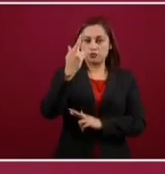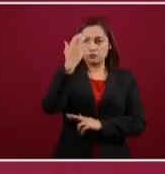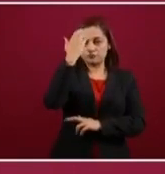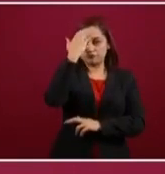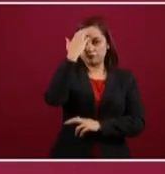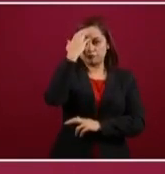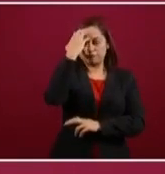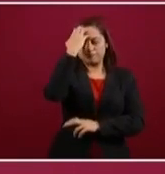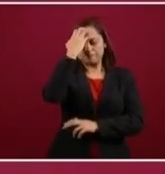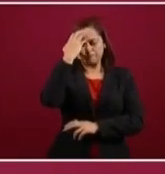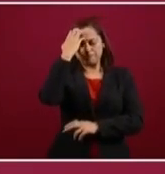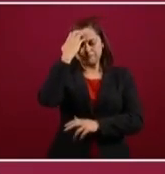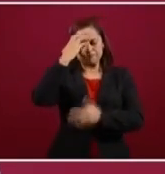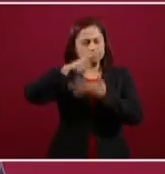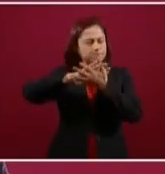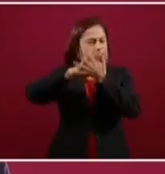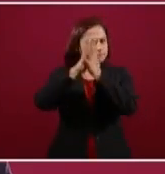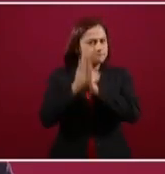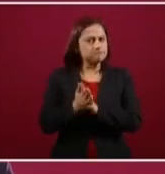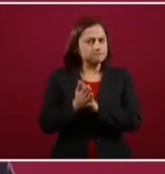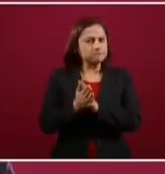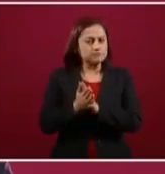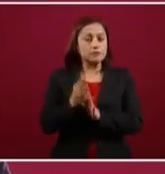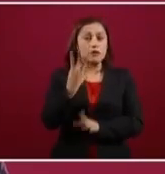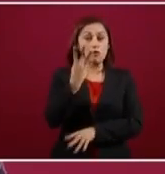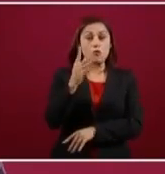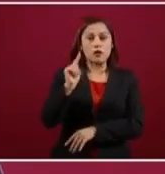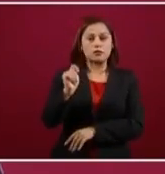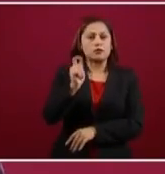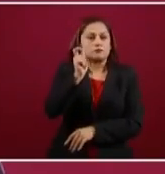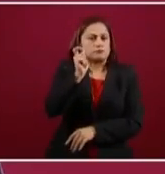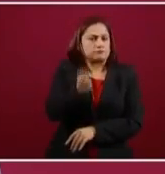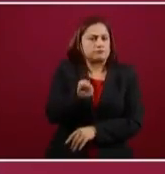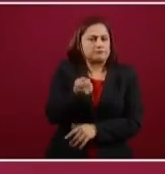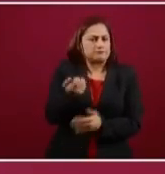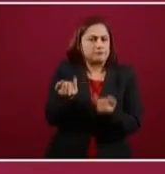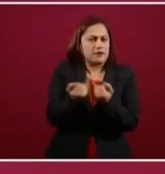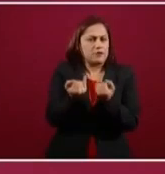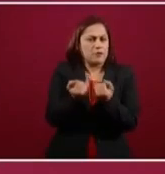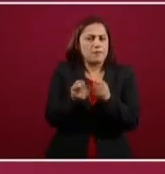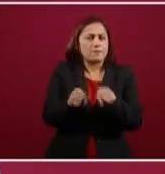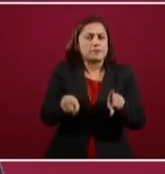cuarta transformación significa también eso y se va